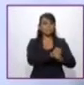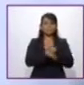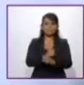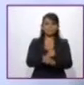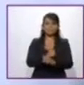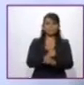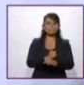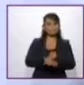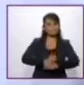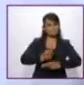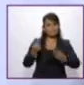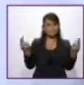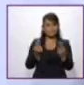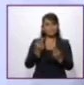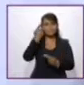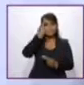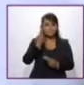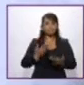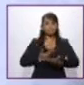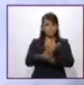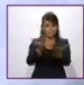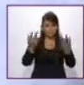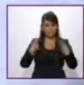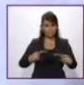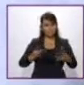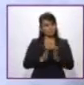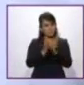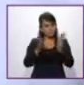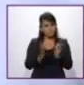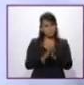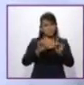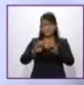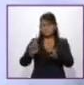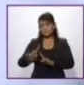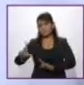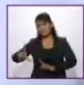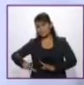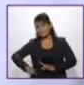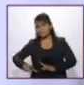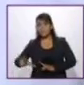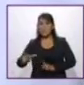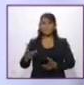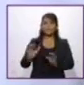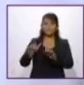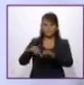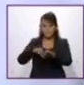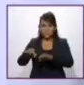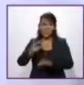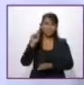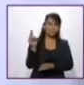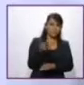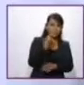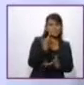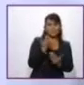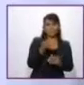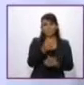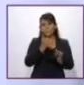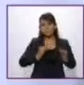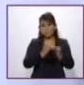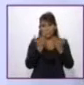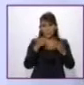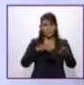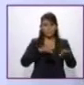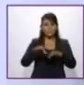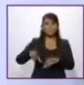que garanticemos la participación por parte de organismos no gubernamentales, de universidades, de estudiantes universitarios que